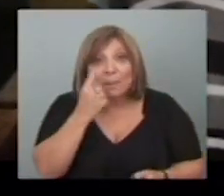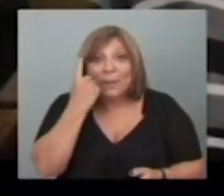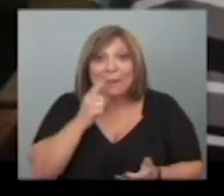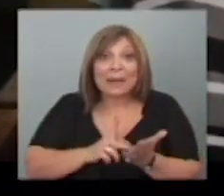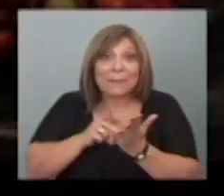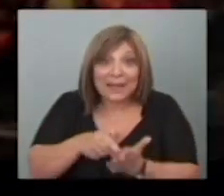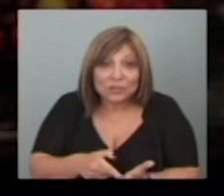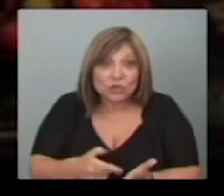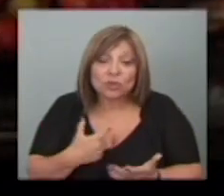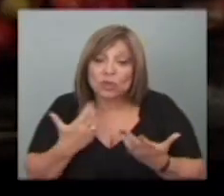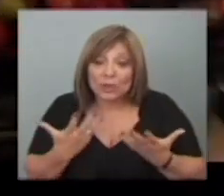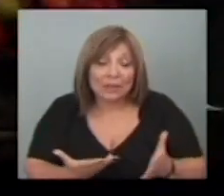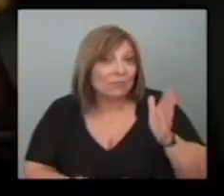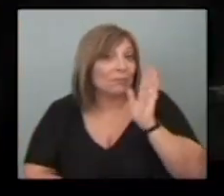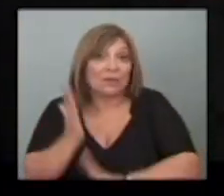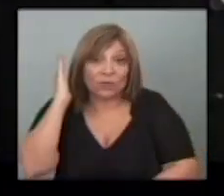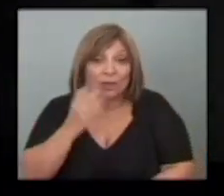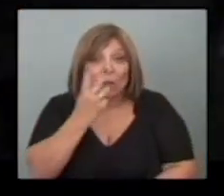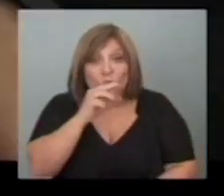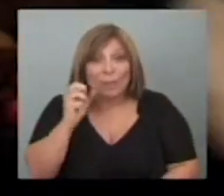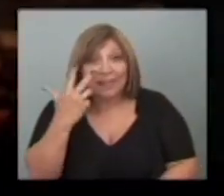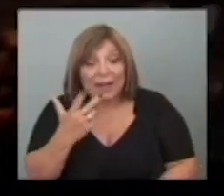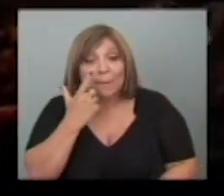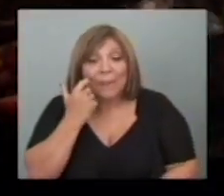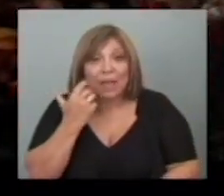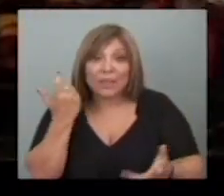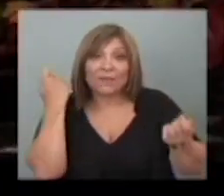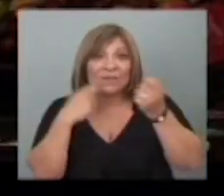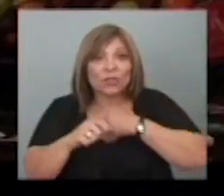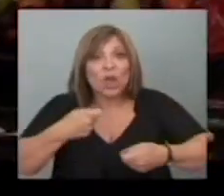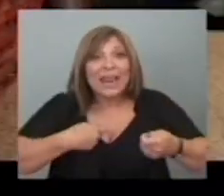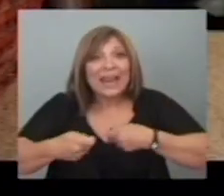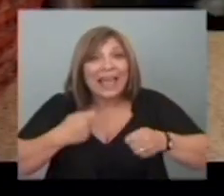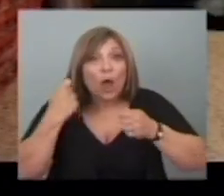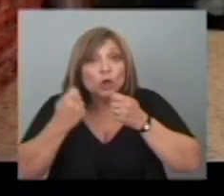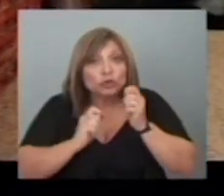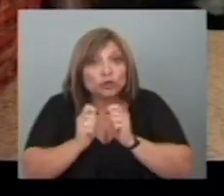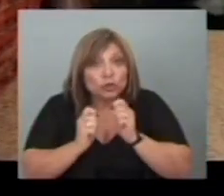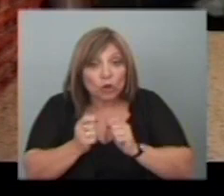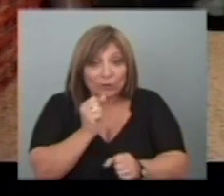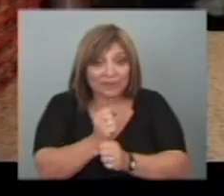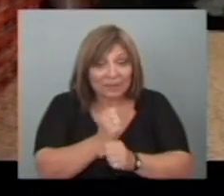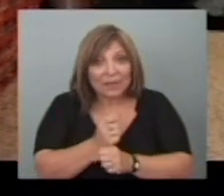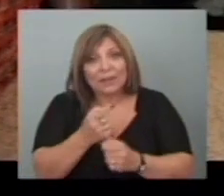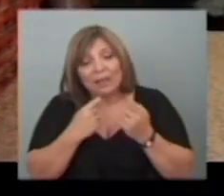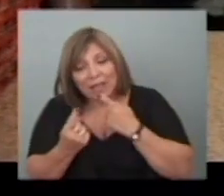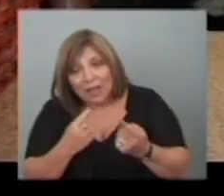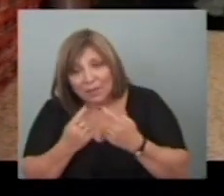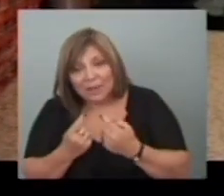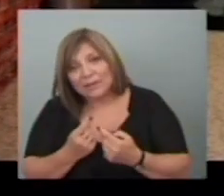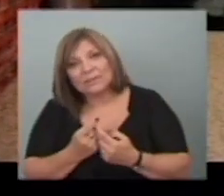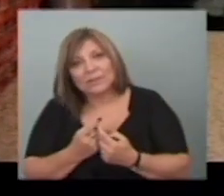instancia lo que me llevó a irme. Fue en julio de 2003 que su padre tuvo que vender el negocio donde trabajaban y después de conversarlo y meditarlo